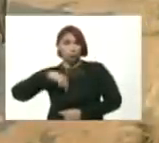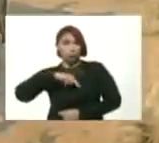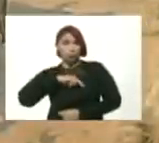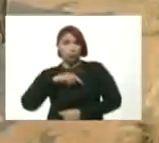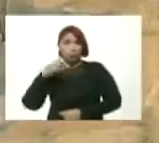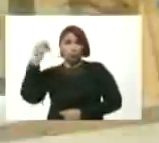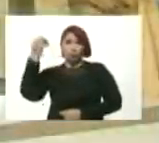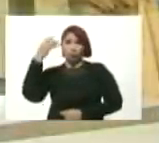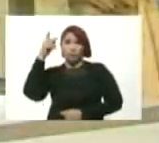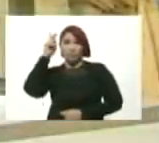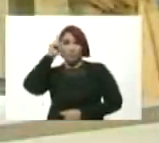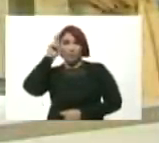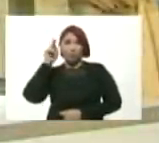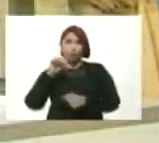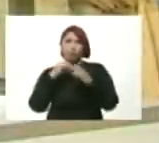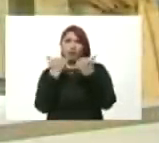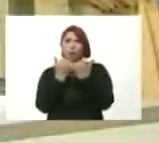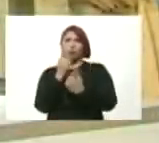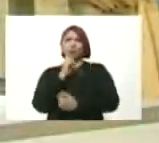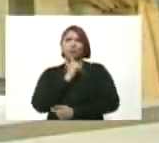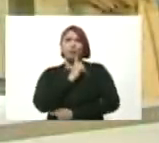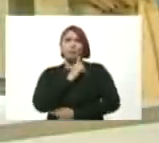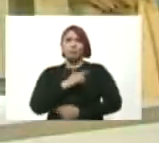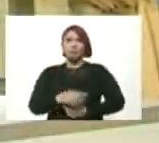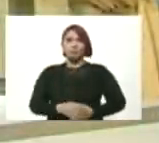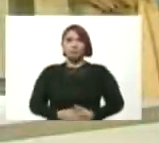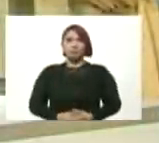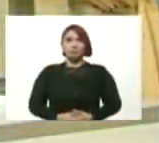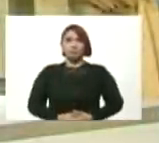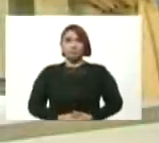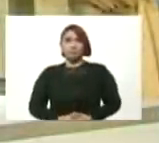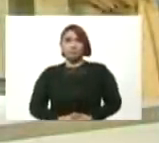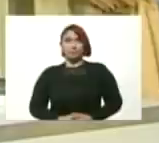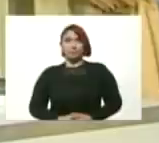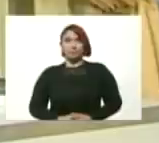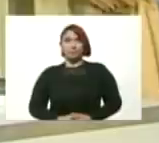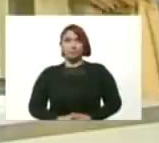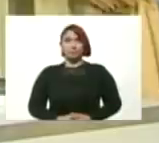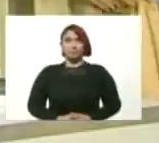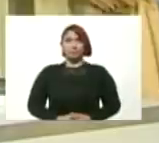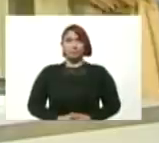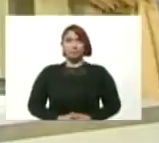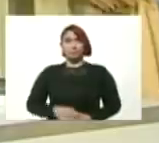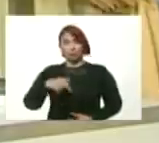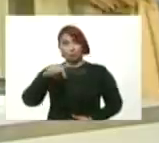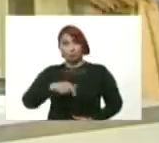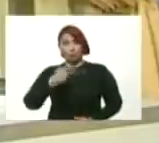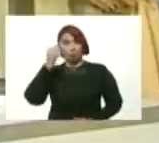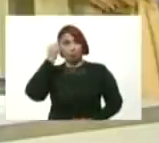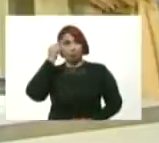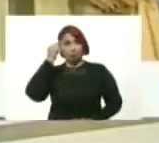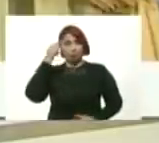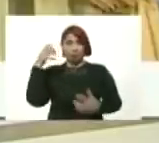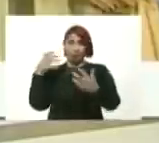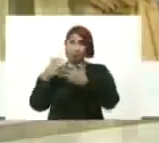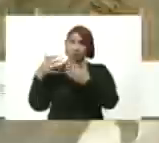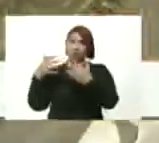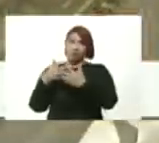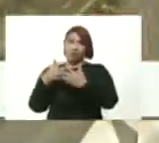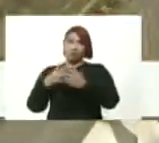perú sol del perú precisamente hoy día del guerrillero heróico